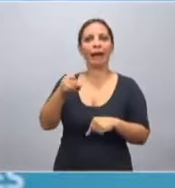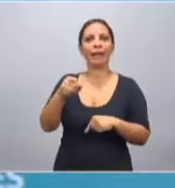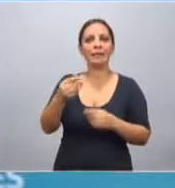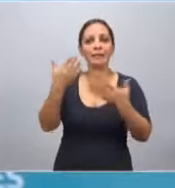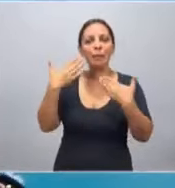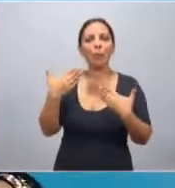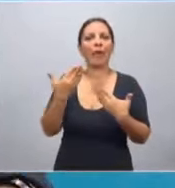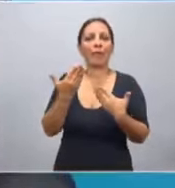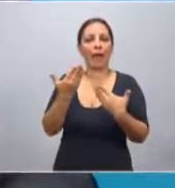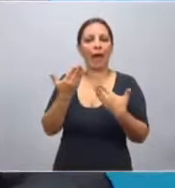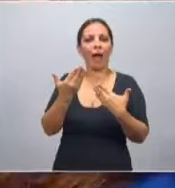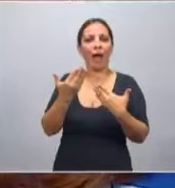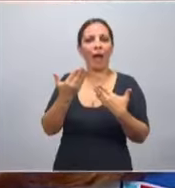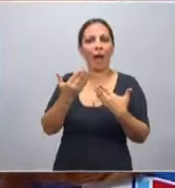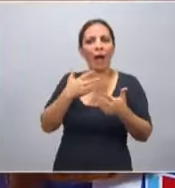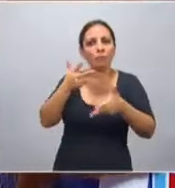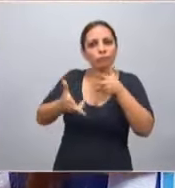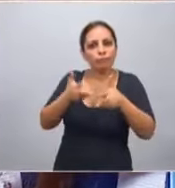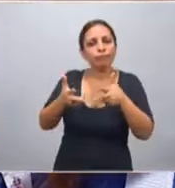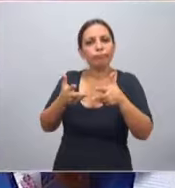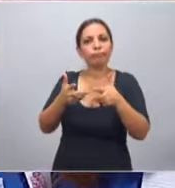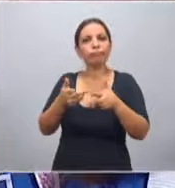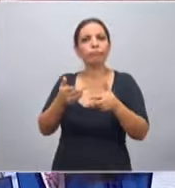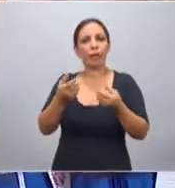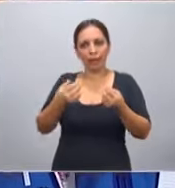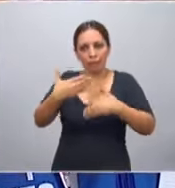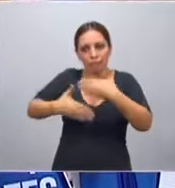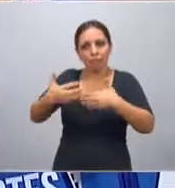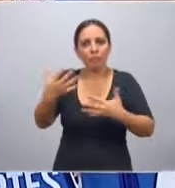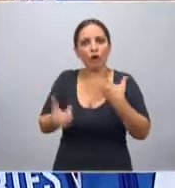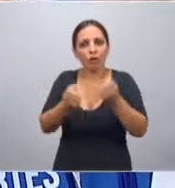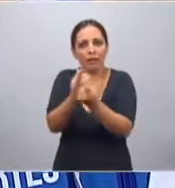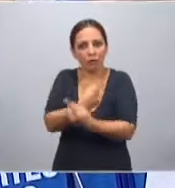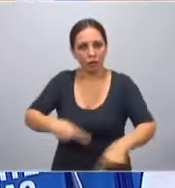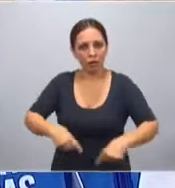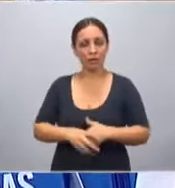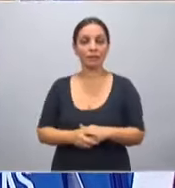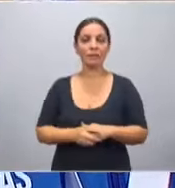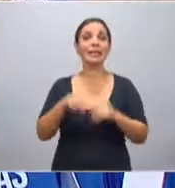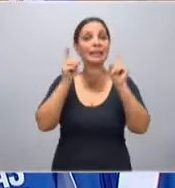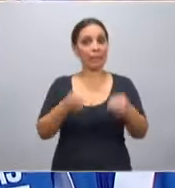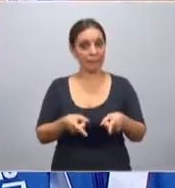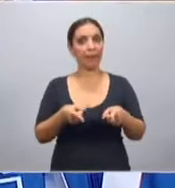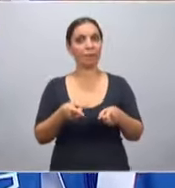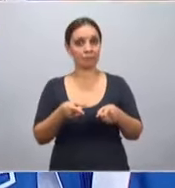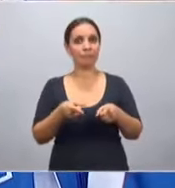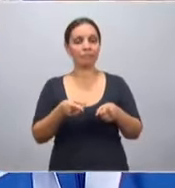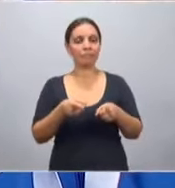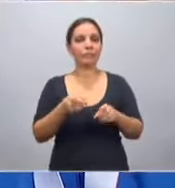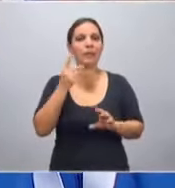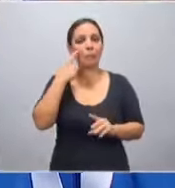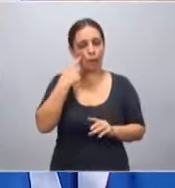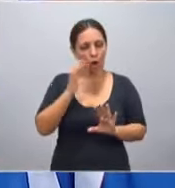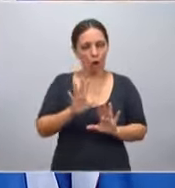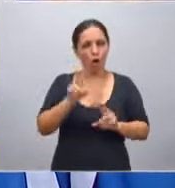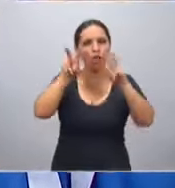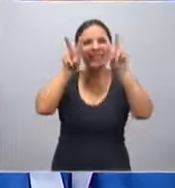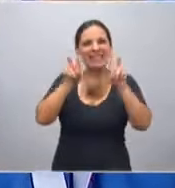pueda expresar y finalmente fructificar y otra cosa más porque no es un tema